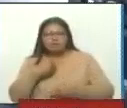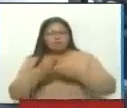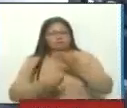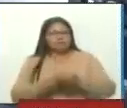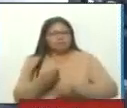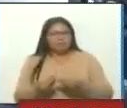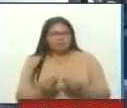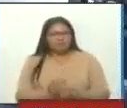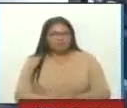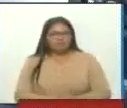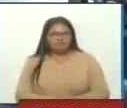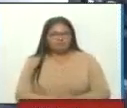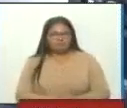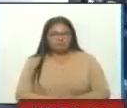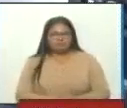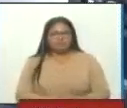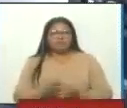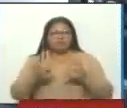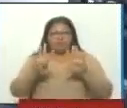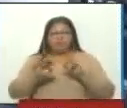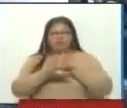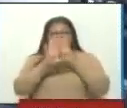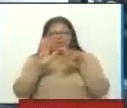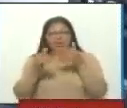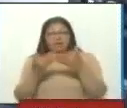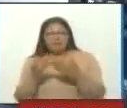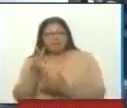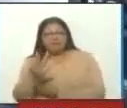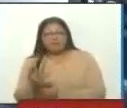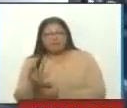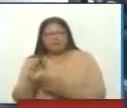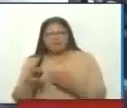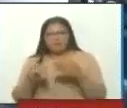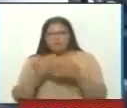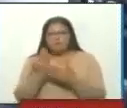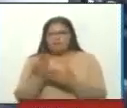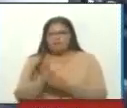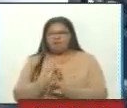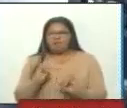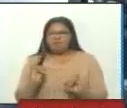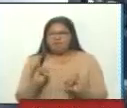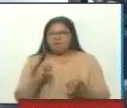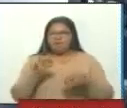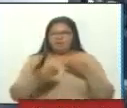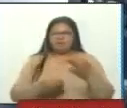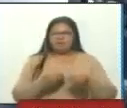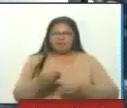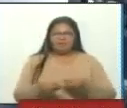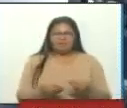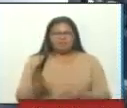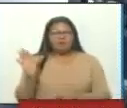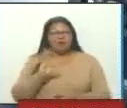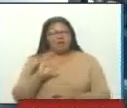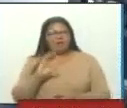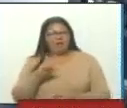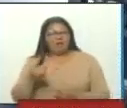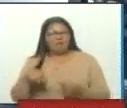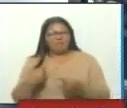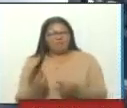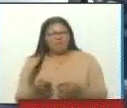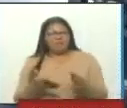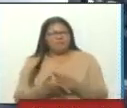realizamos desde las 9 de la mañana que llegamos hasta las 3 de la madrugada cuando llega a Caracas después de haber